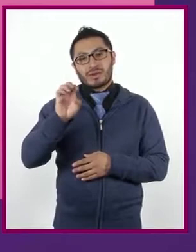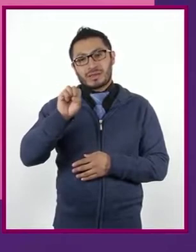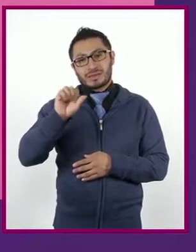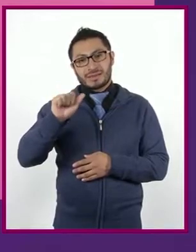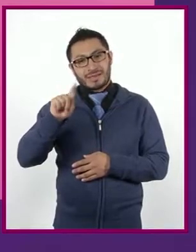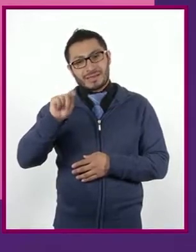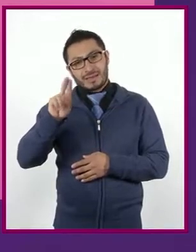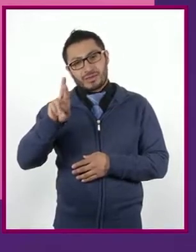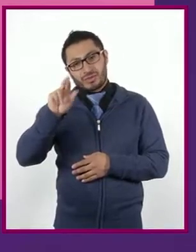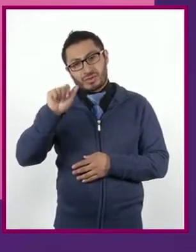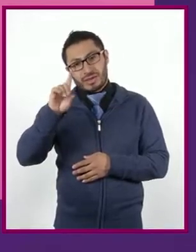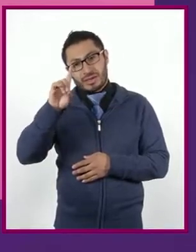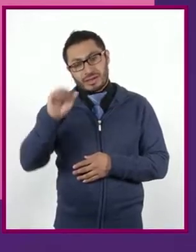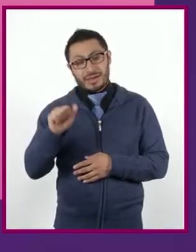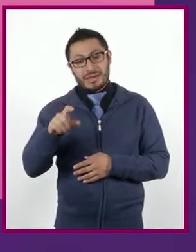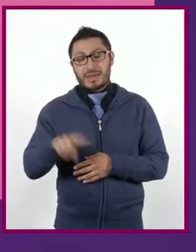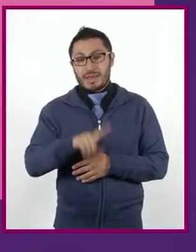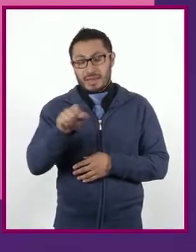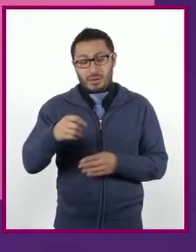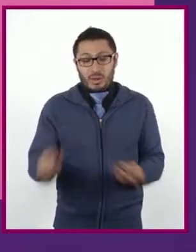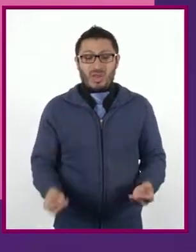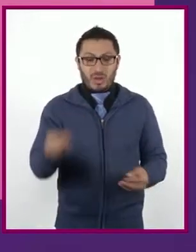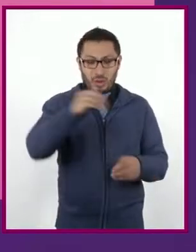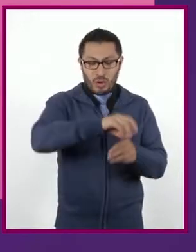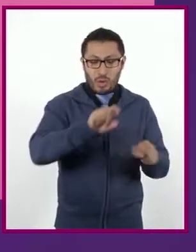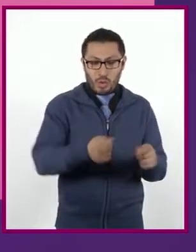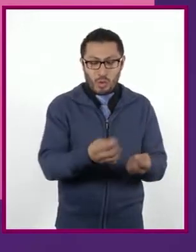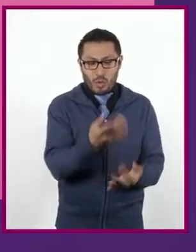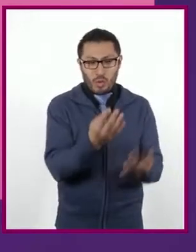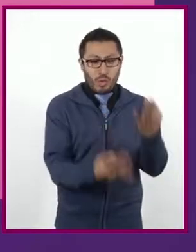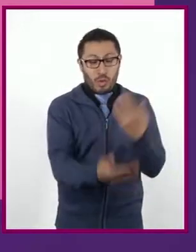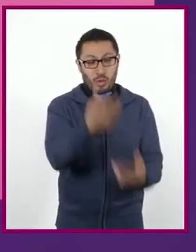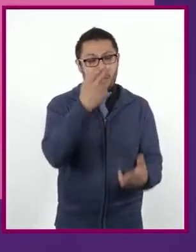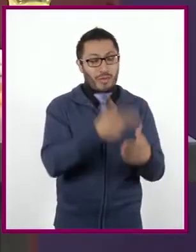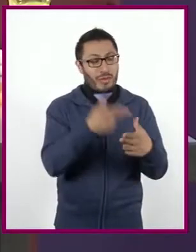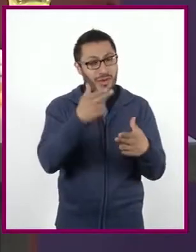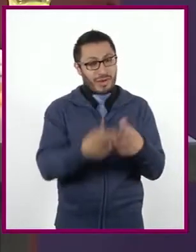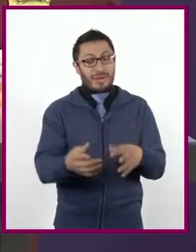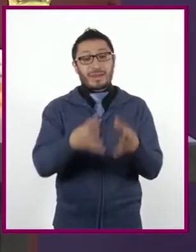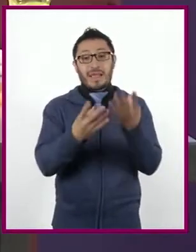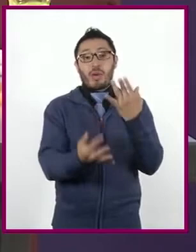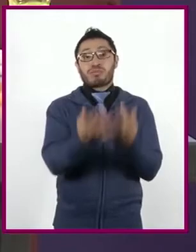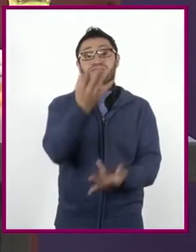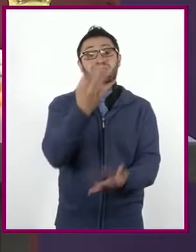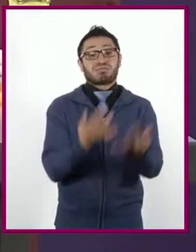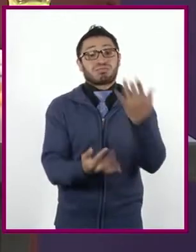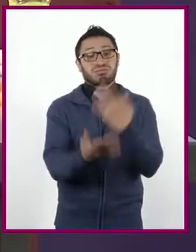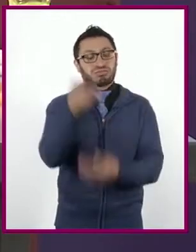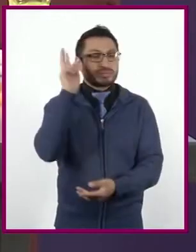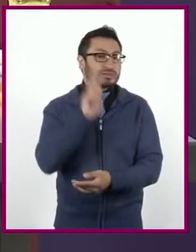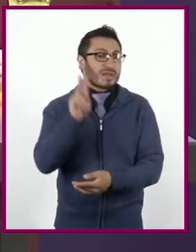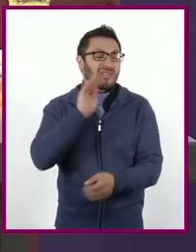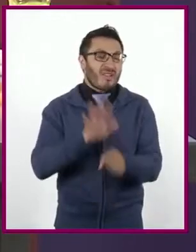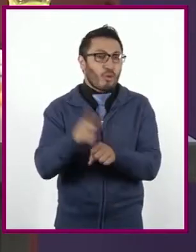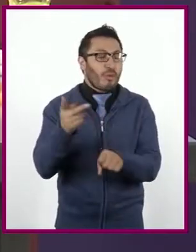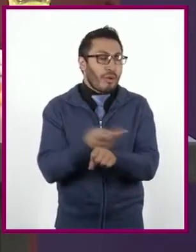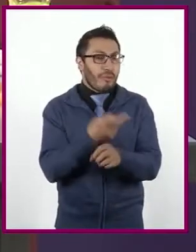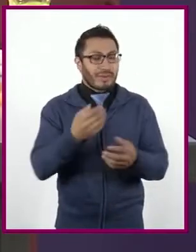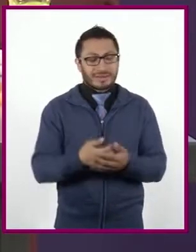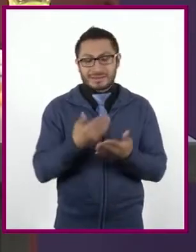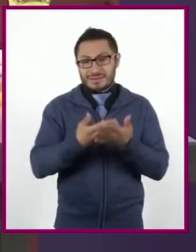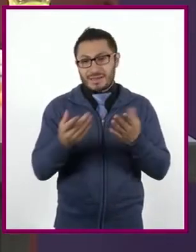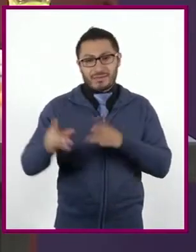fuego hasta que hierva y observes qué sucede con el soluto. A continuación realizaremos un experimento